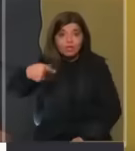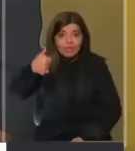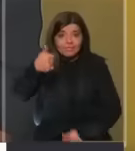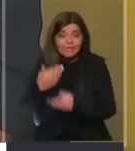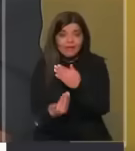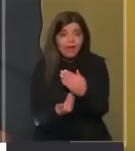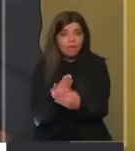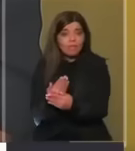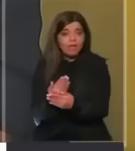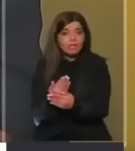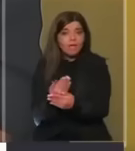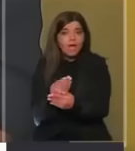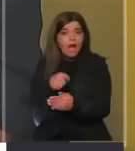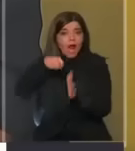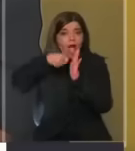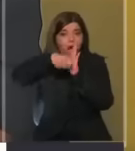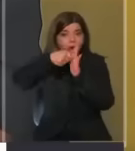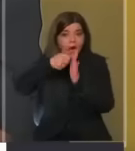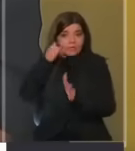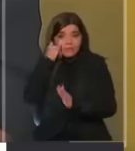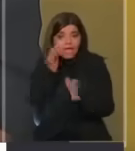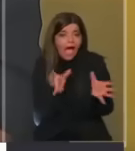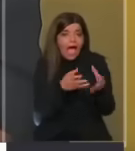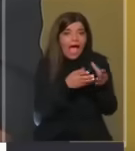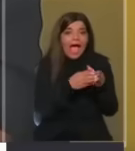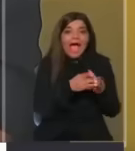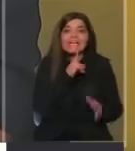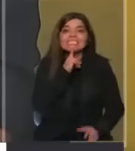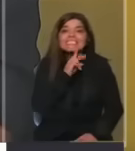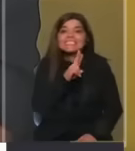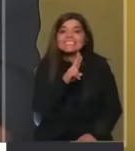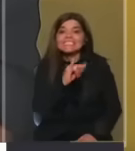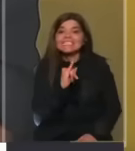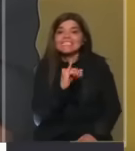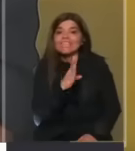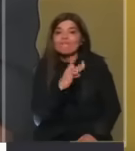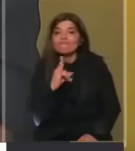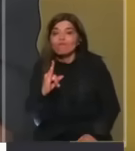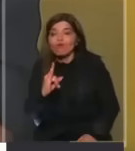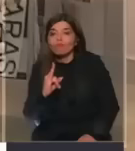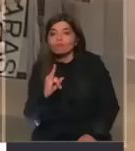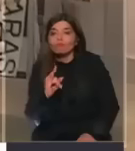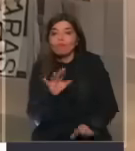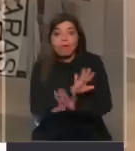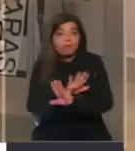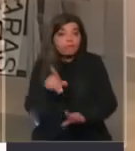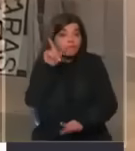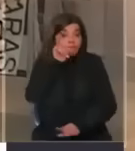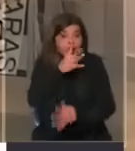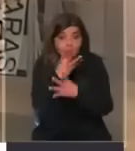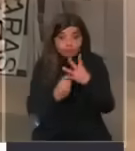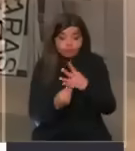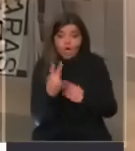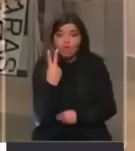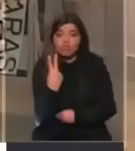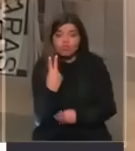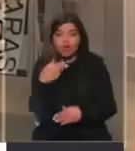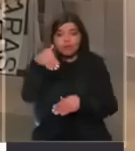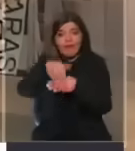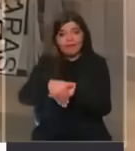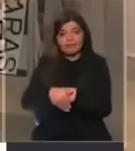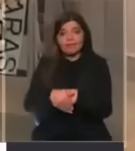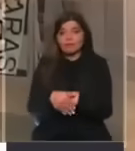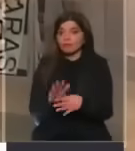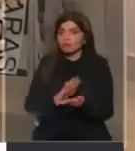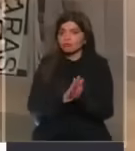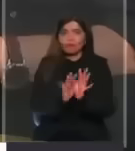cuando salimos a grabar El Latido de los Mursis. Terminamos de grabar a las 2:20 de la tarde. ¿Cómo estuvo la grabación? Todo tranquilo,